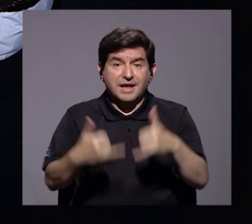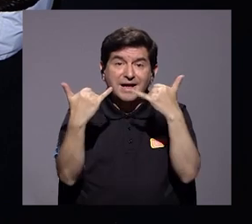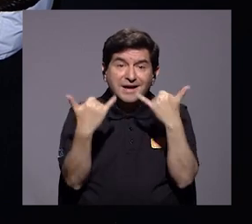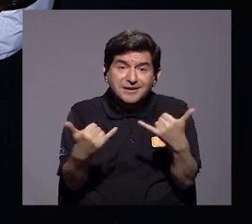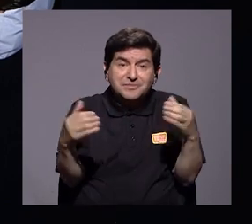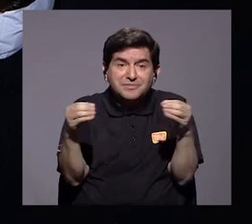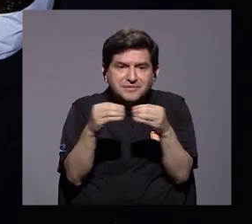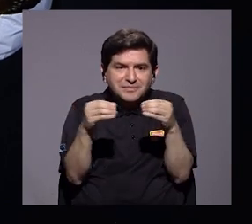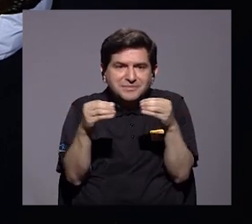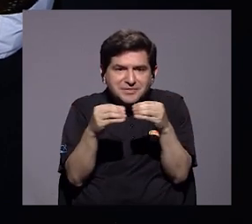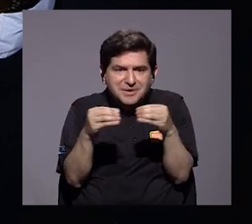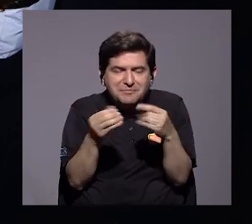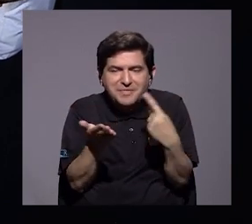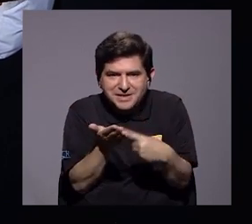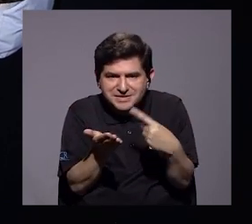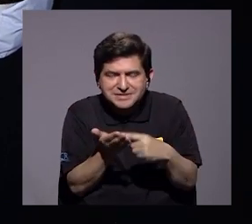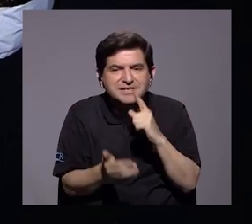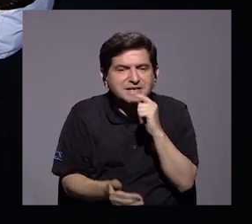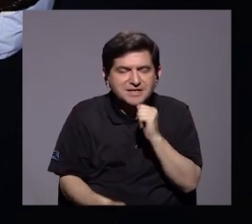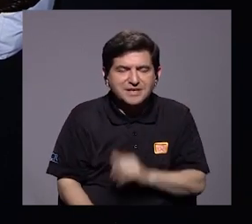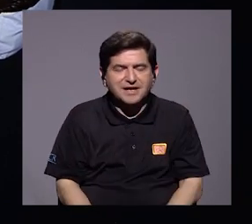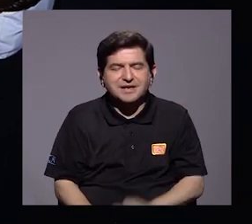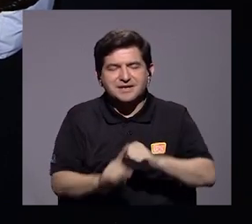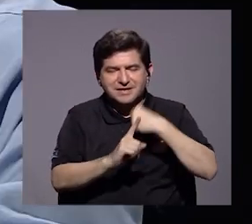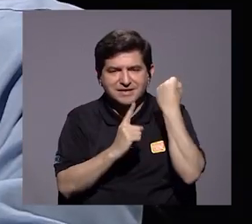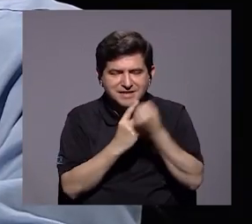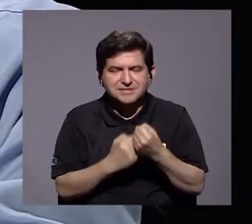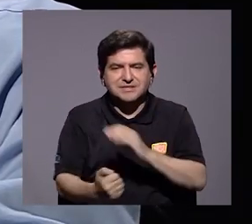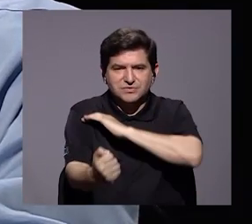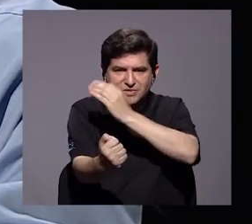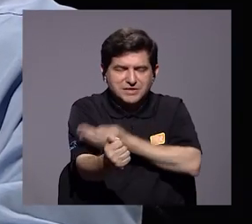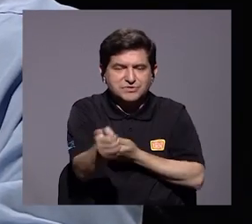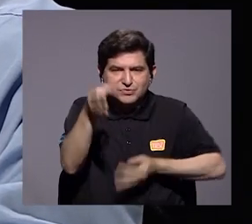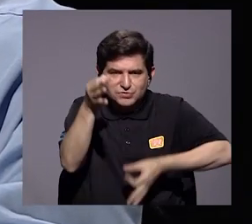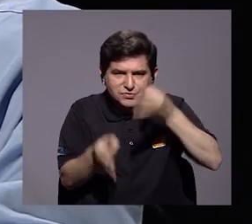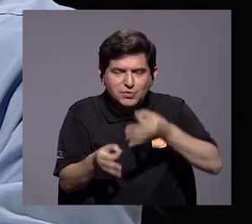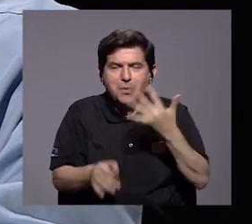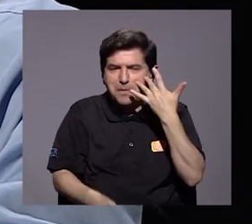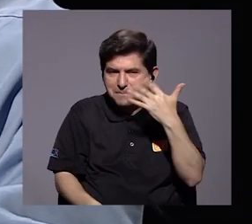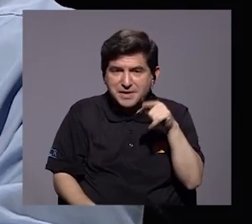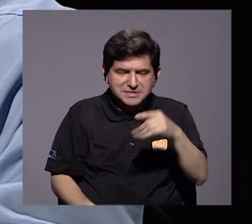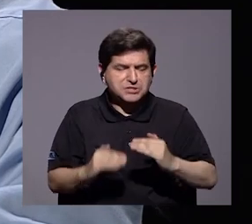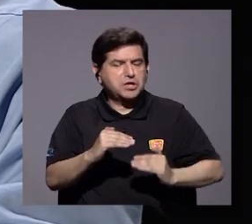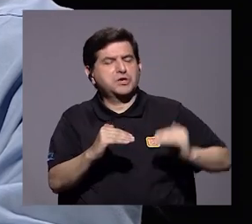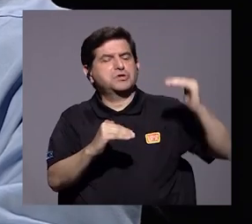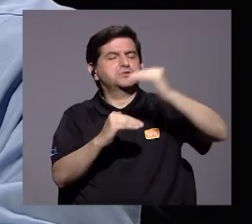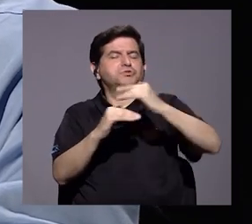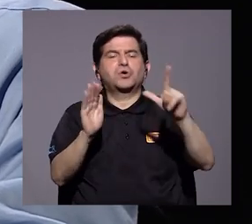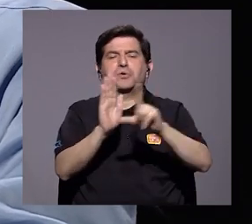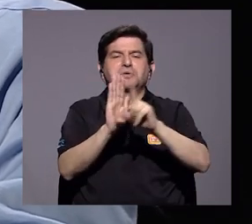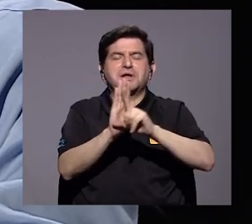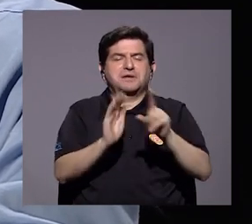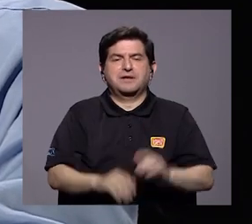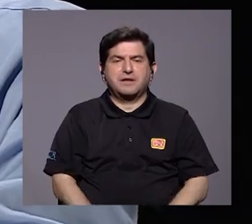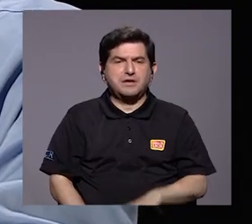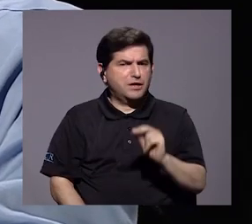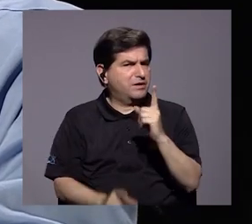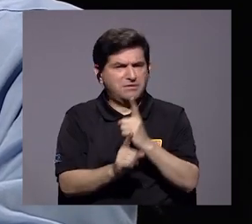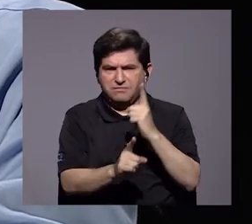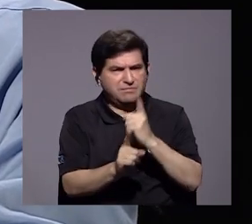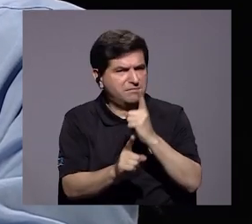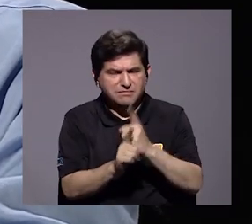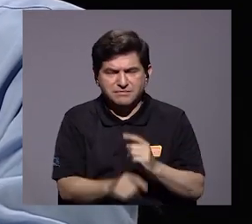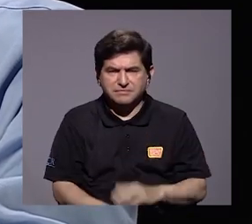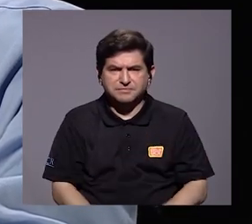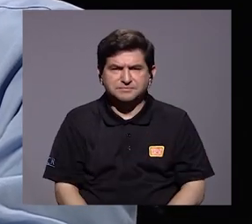que está más más vigente la discusión del poder judicial que también pareciera creer que está por encima de la ley y no debería de ser